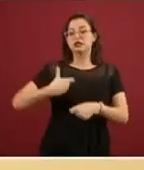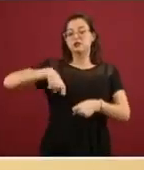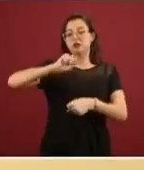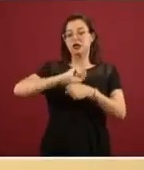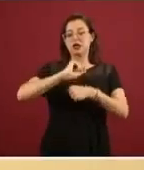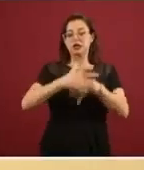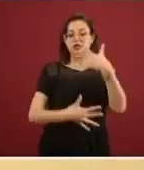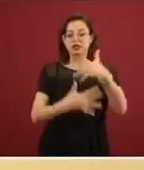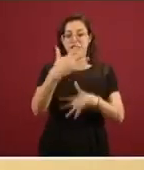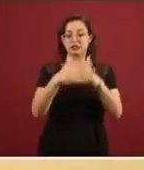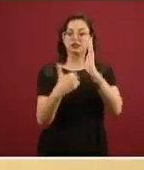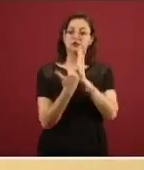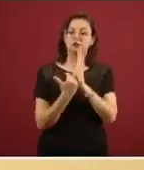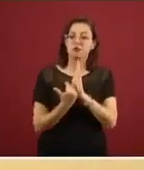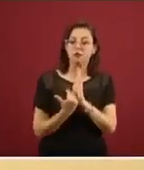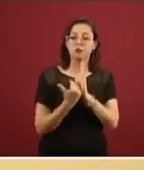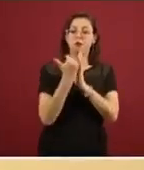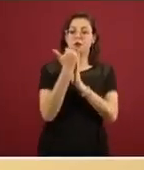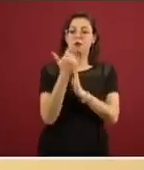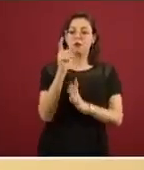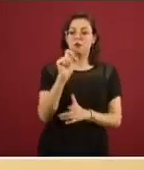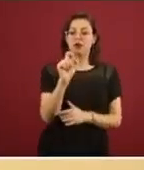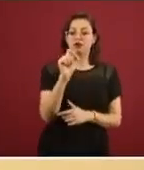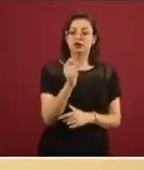se incrementó nuevamente, está ahora en